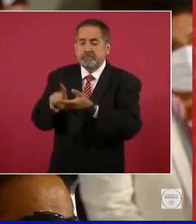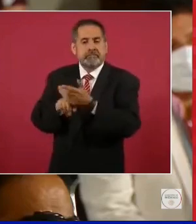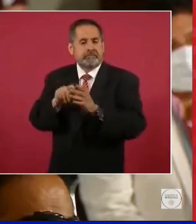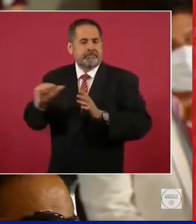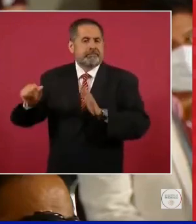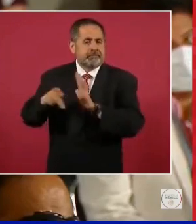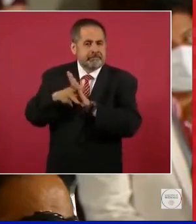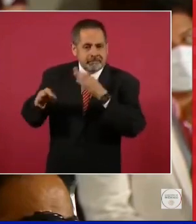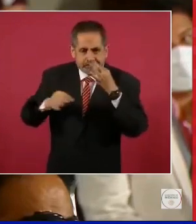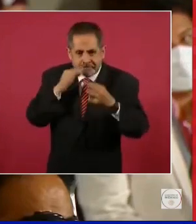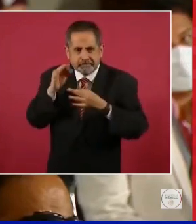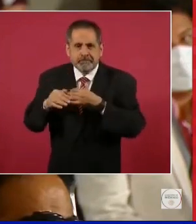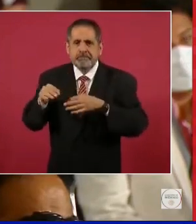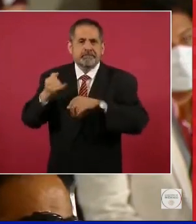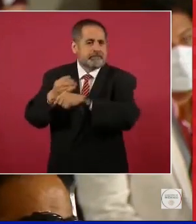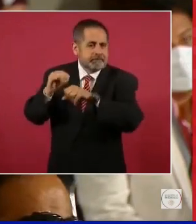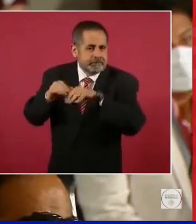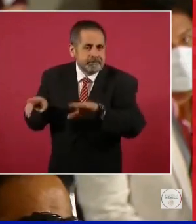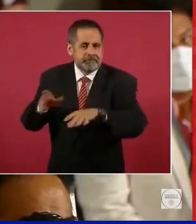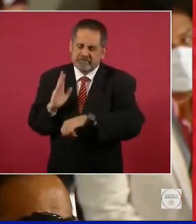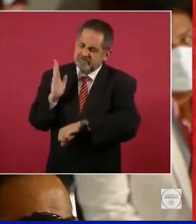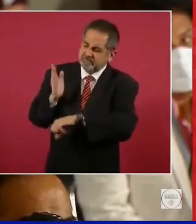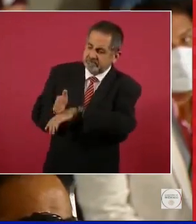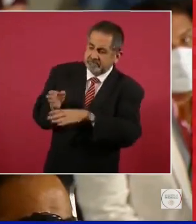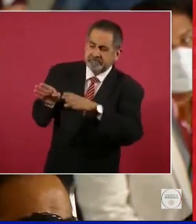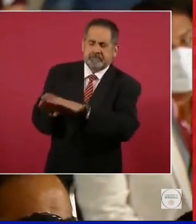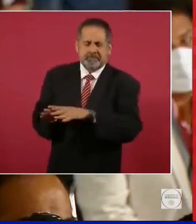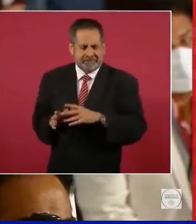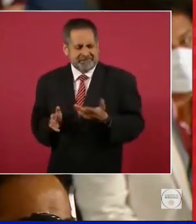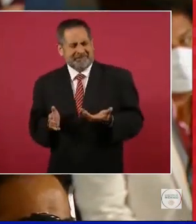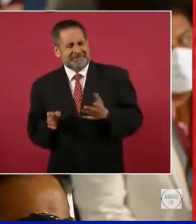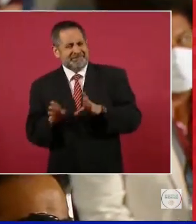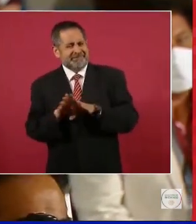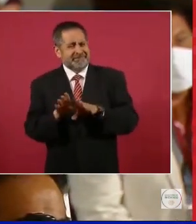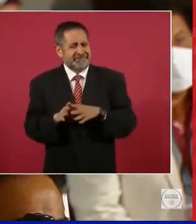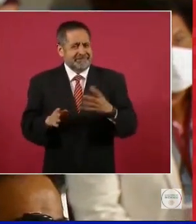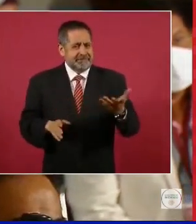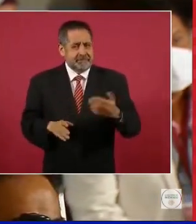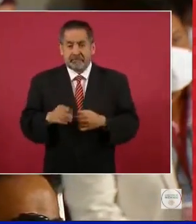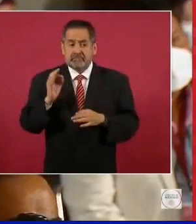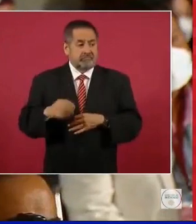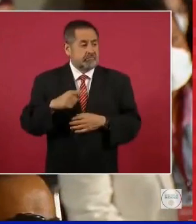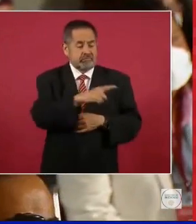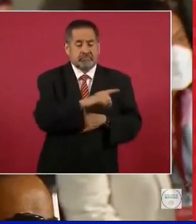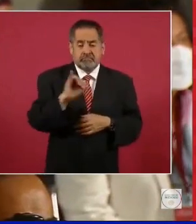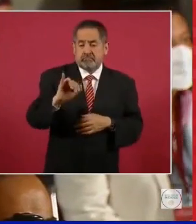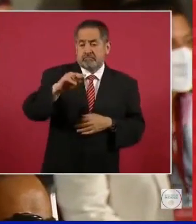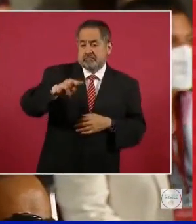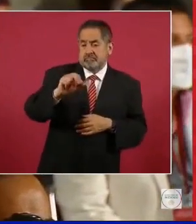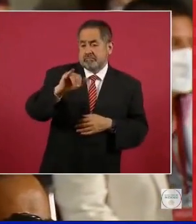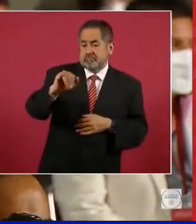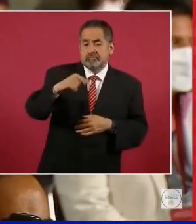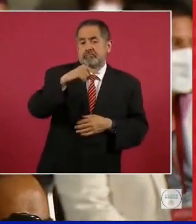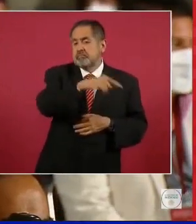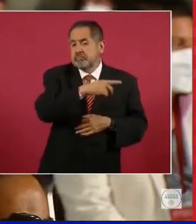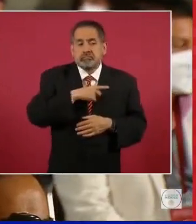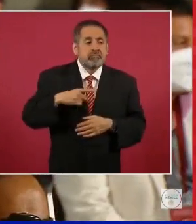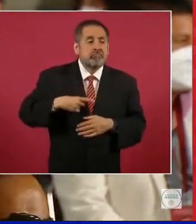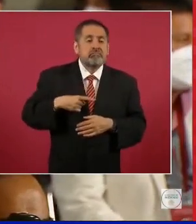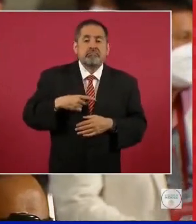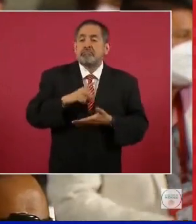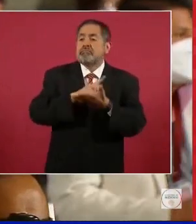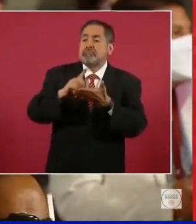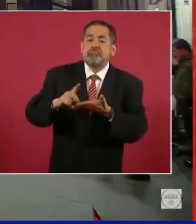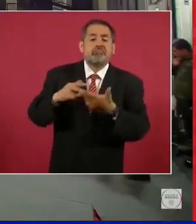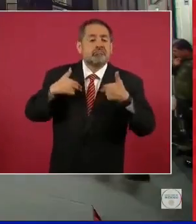periodistas, a medios de comunicación y en este caso pues específicamente el INAI, que se supone que está para garantizar el derecho humano a